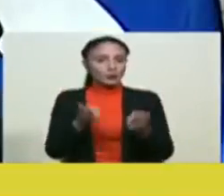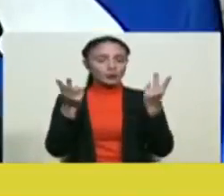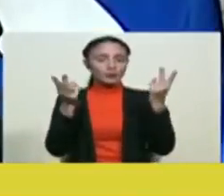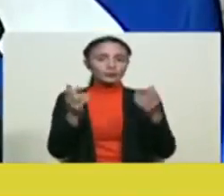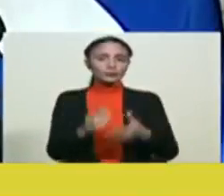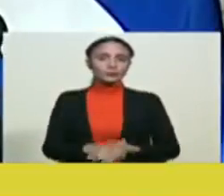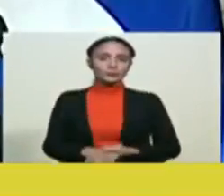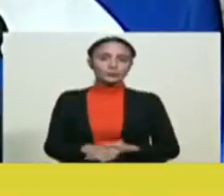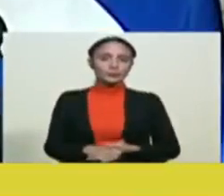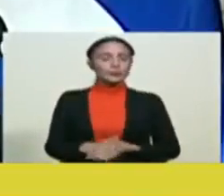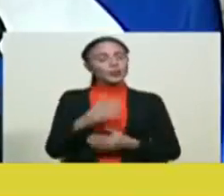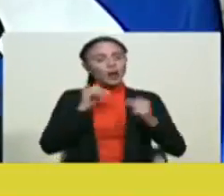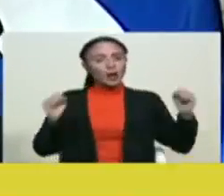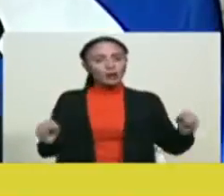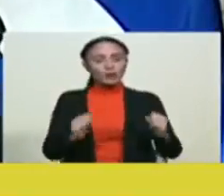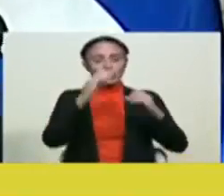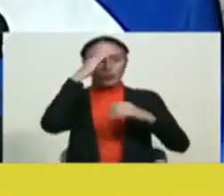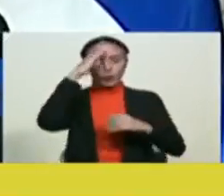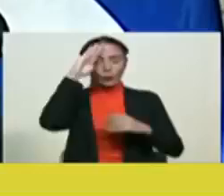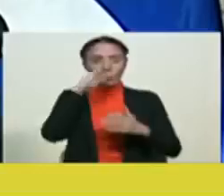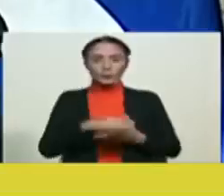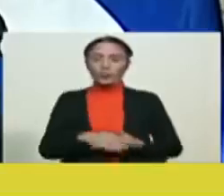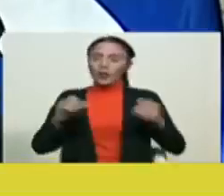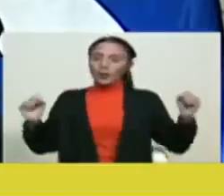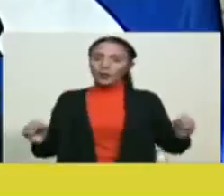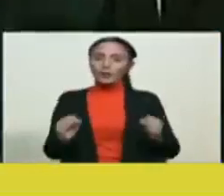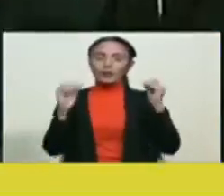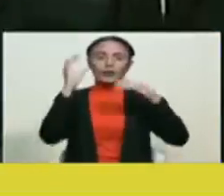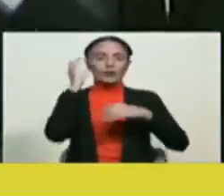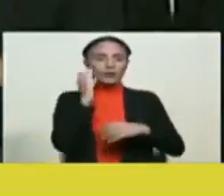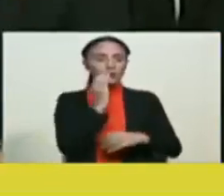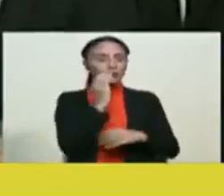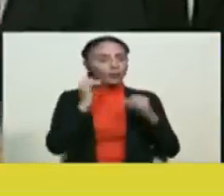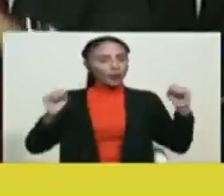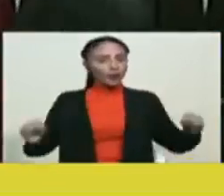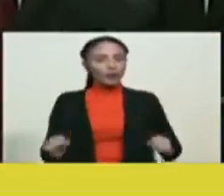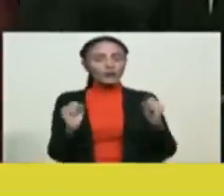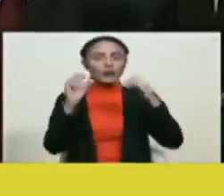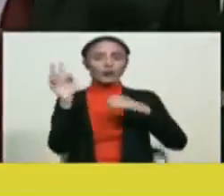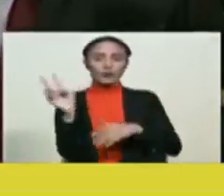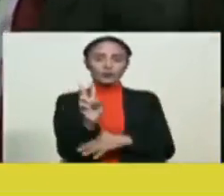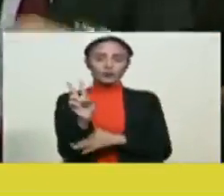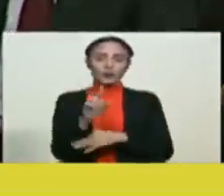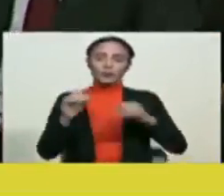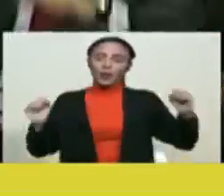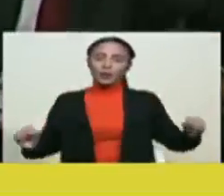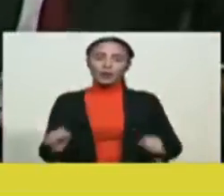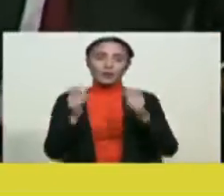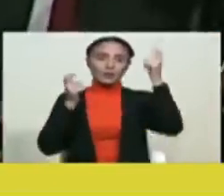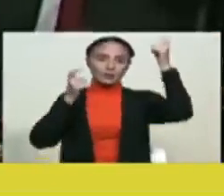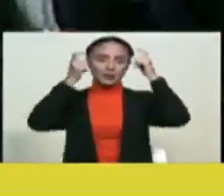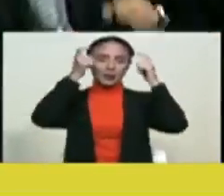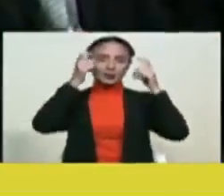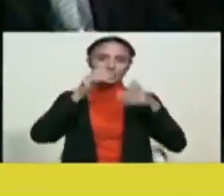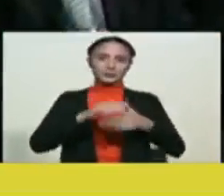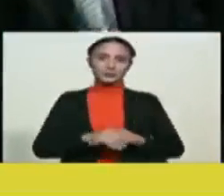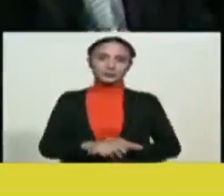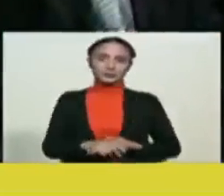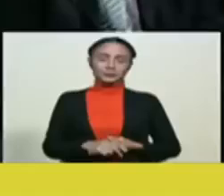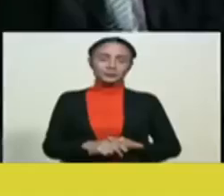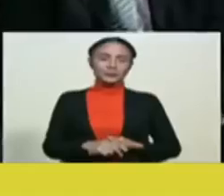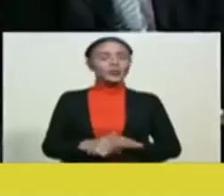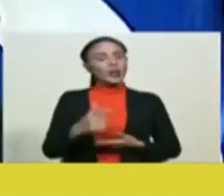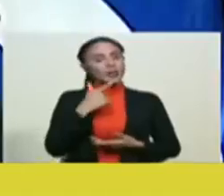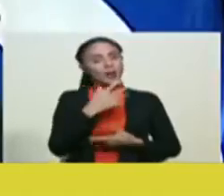y la victoria que viva cuba viva fidel y que viva venezuela y que viva chávez y